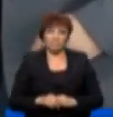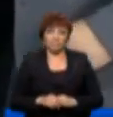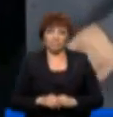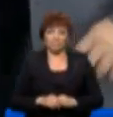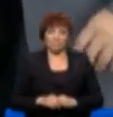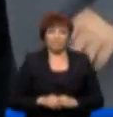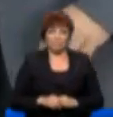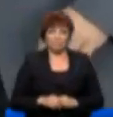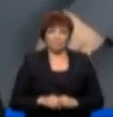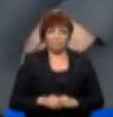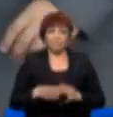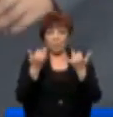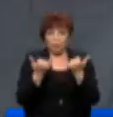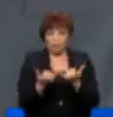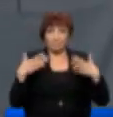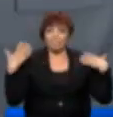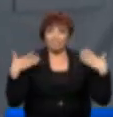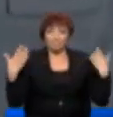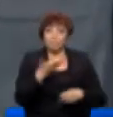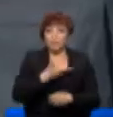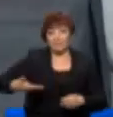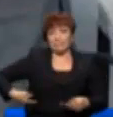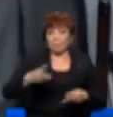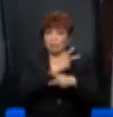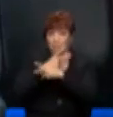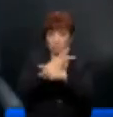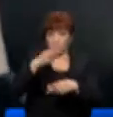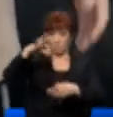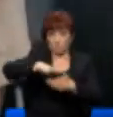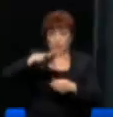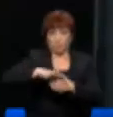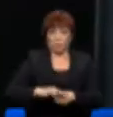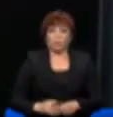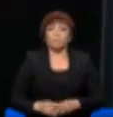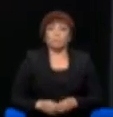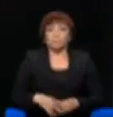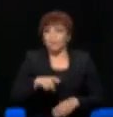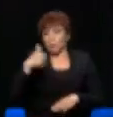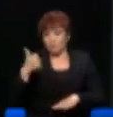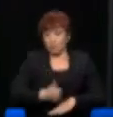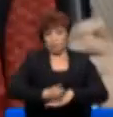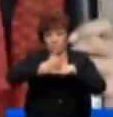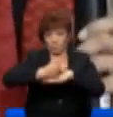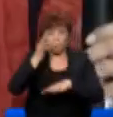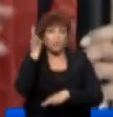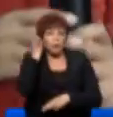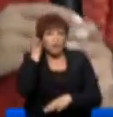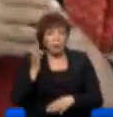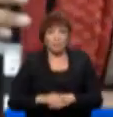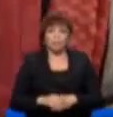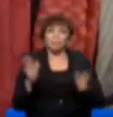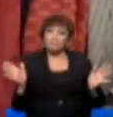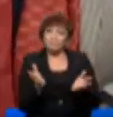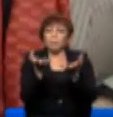Ahora sí. Así fue como celebraron la presidenta del Consejo Nacional Electoral y la viceprefecta del Guayas. Ellas, junto con otras mujeres, impulsaron reformas